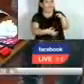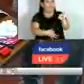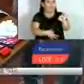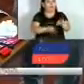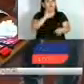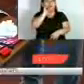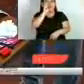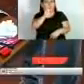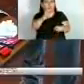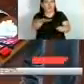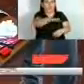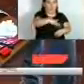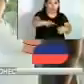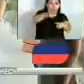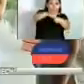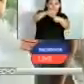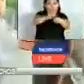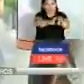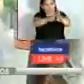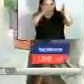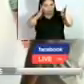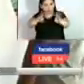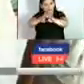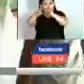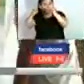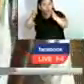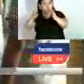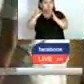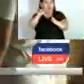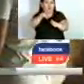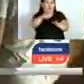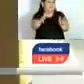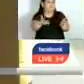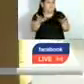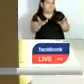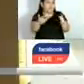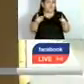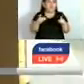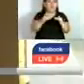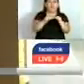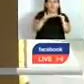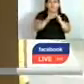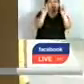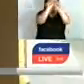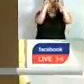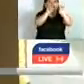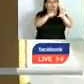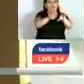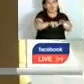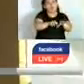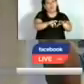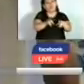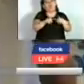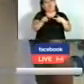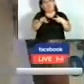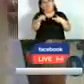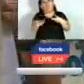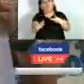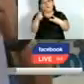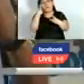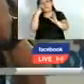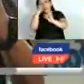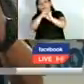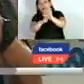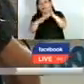la apertura a los centros de votación o cuando abrieron los centros de votación, así como fallas tecnológicas y en la implementación de las medidas